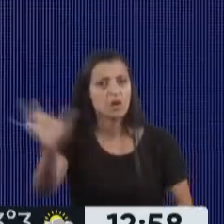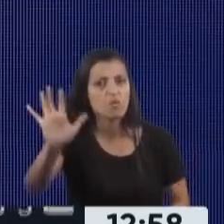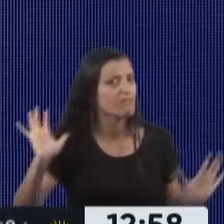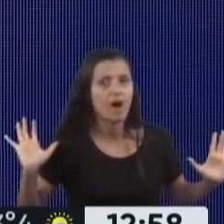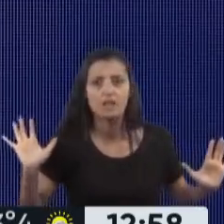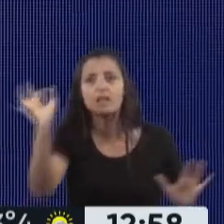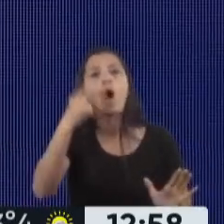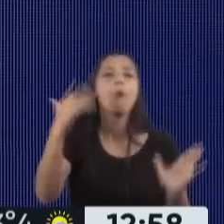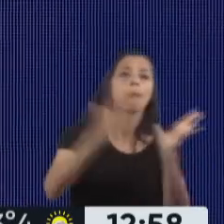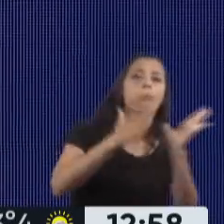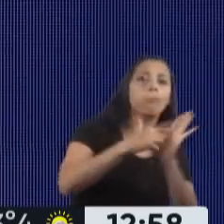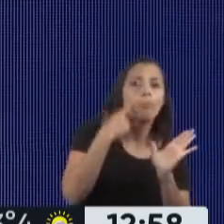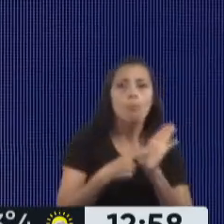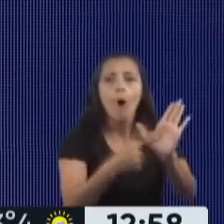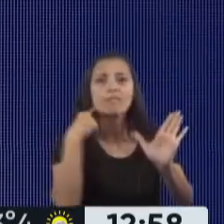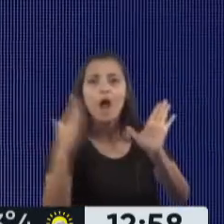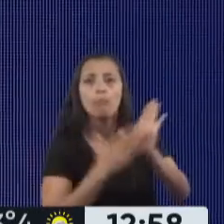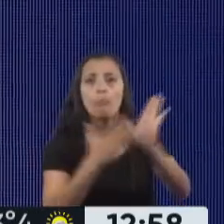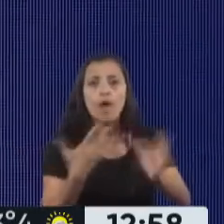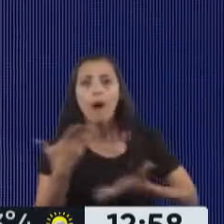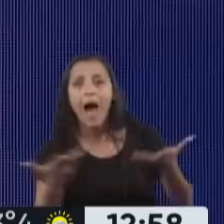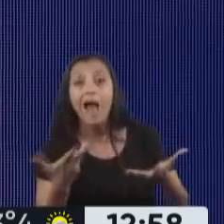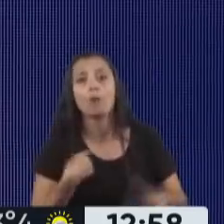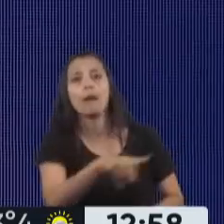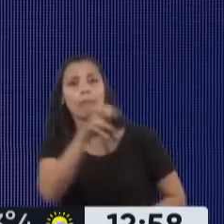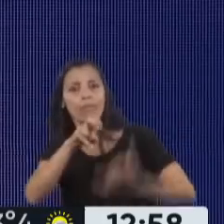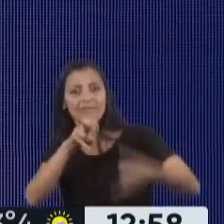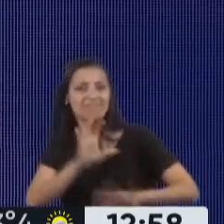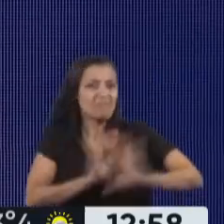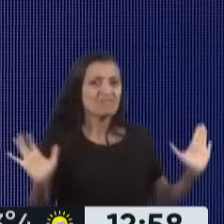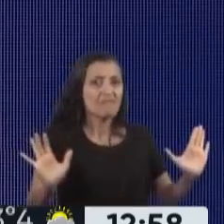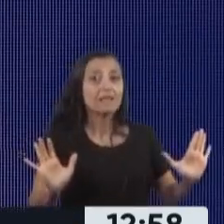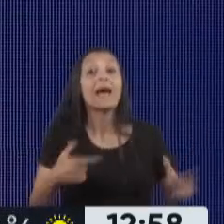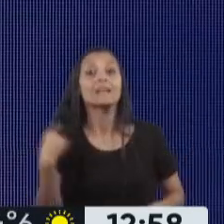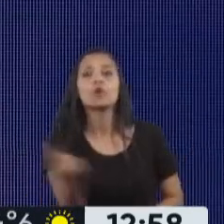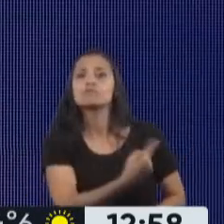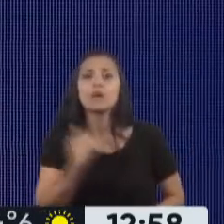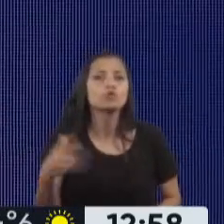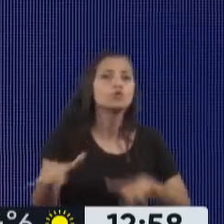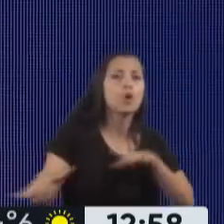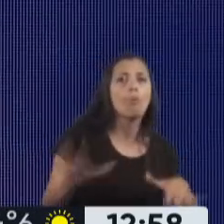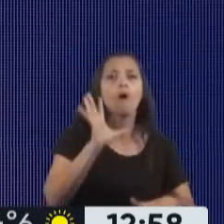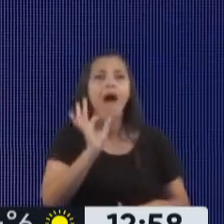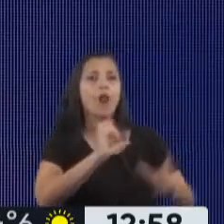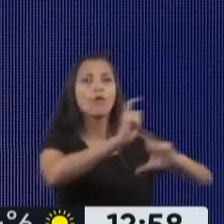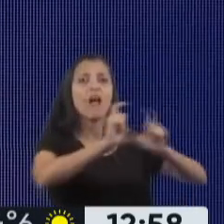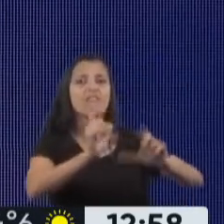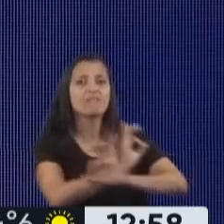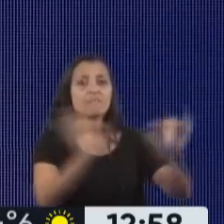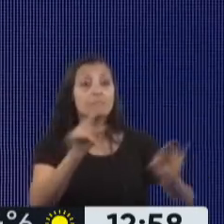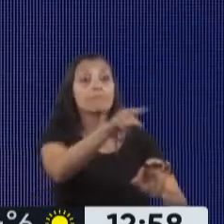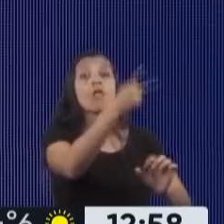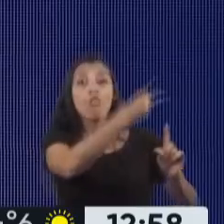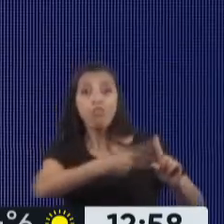algo y por ende, sin que nosotros giráramos un solo peso más, se le duplicaron